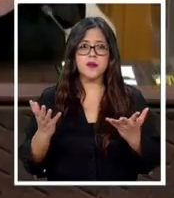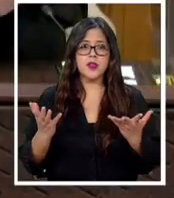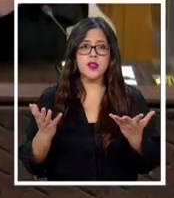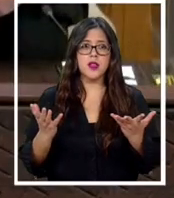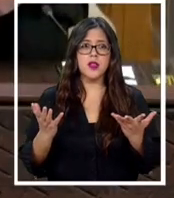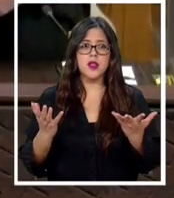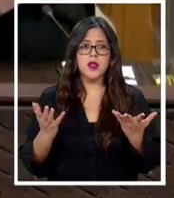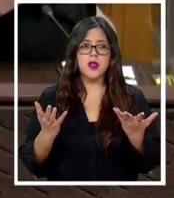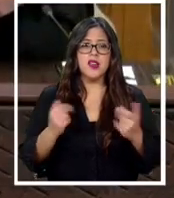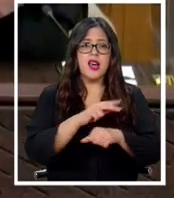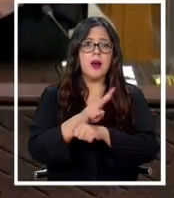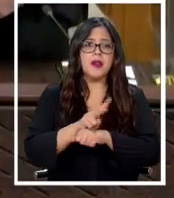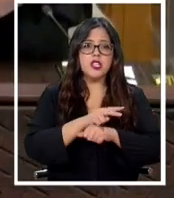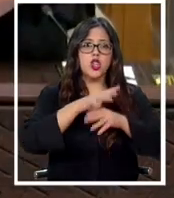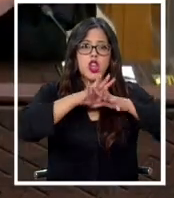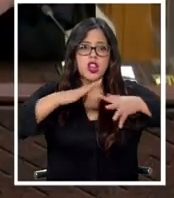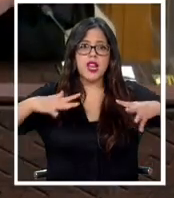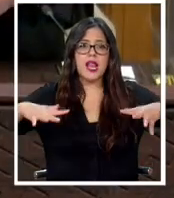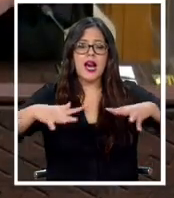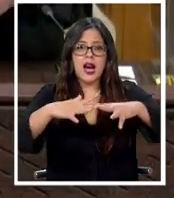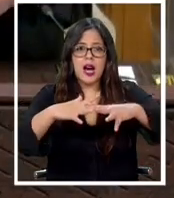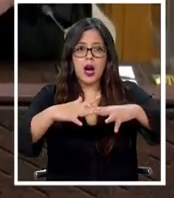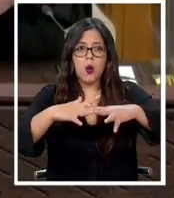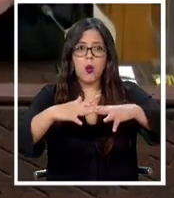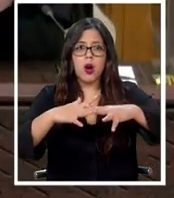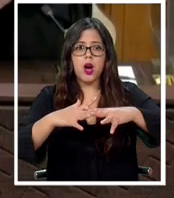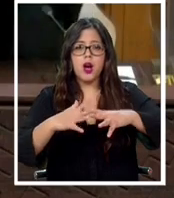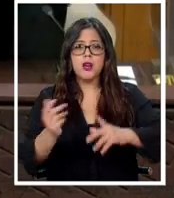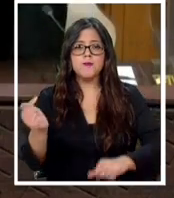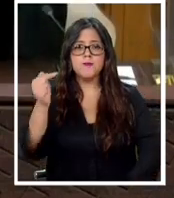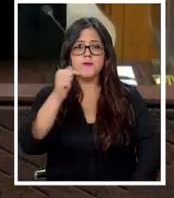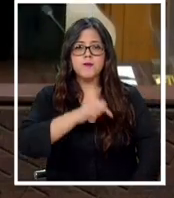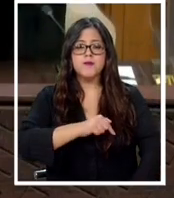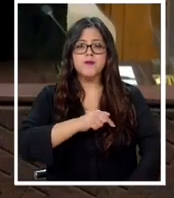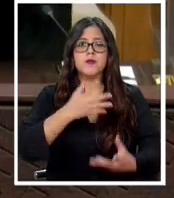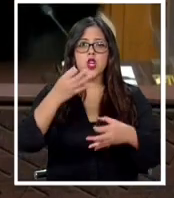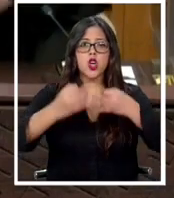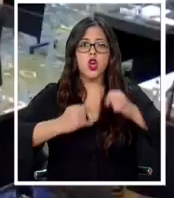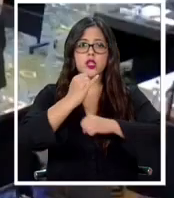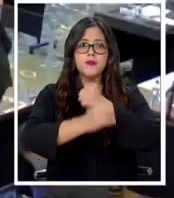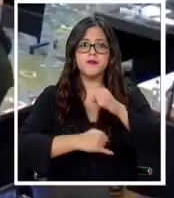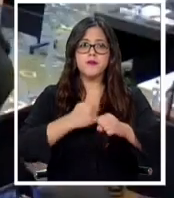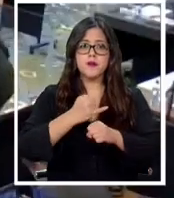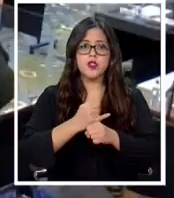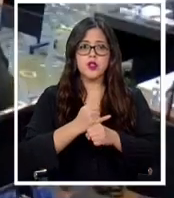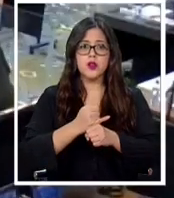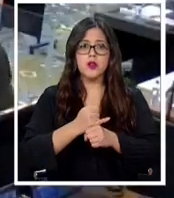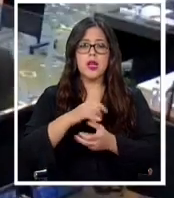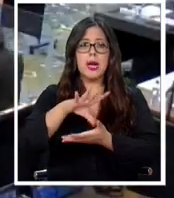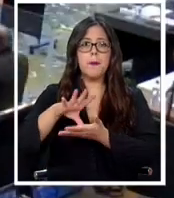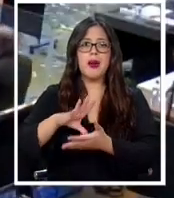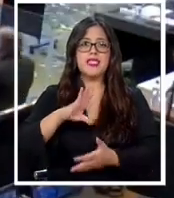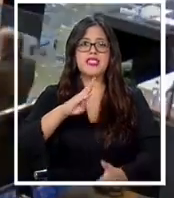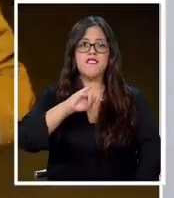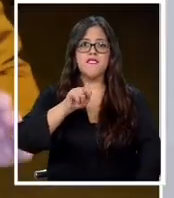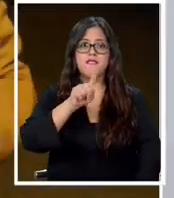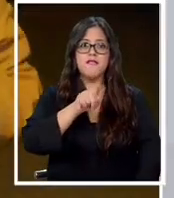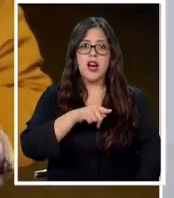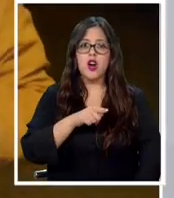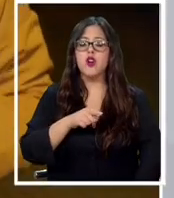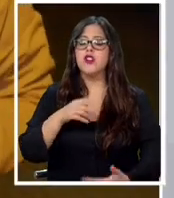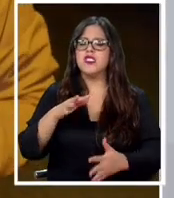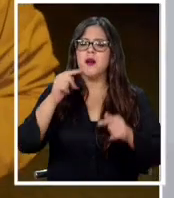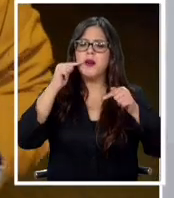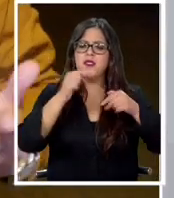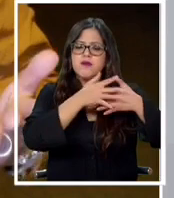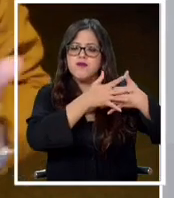de las aguas este litigio que ha llegado hasta la corte internacional de justicia acá en países bajos para definir de